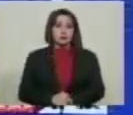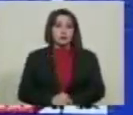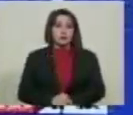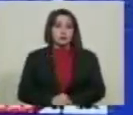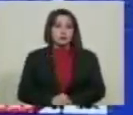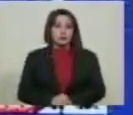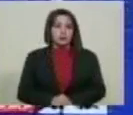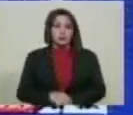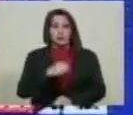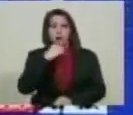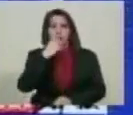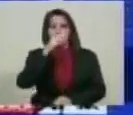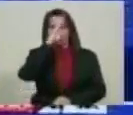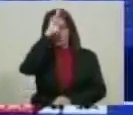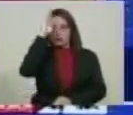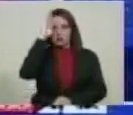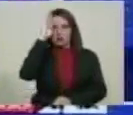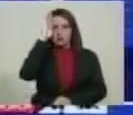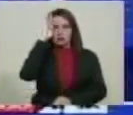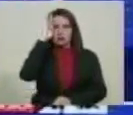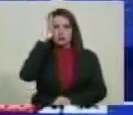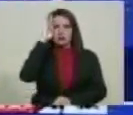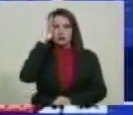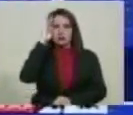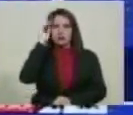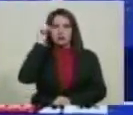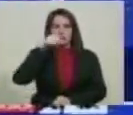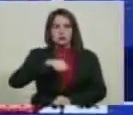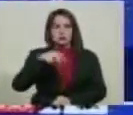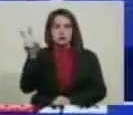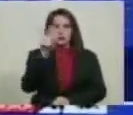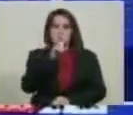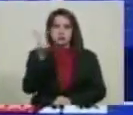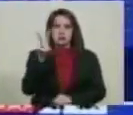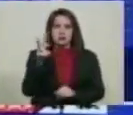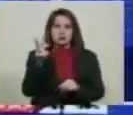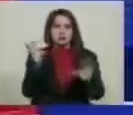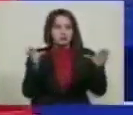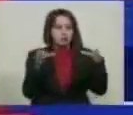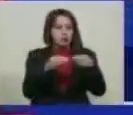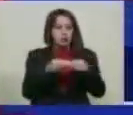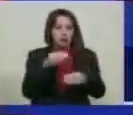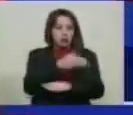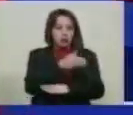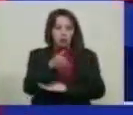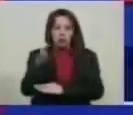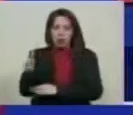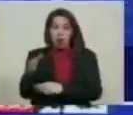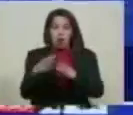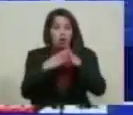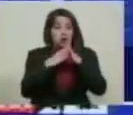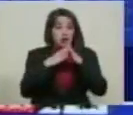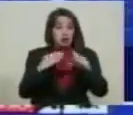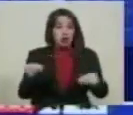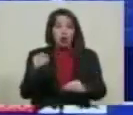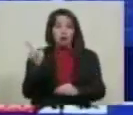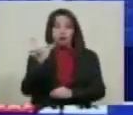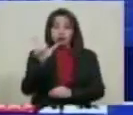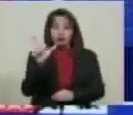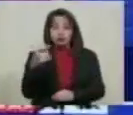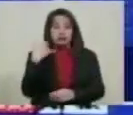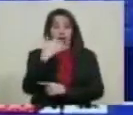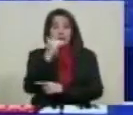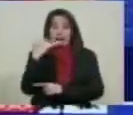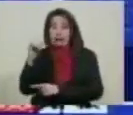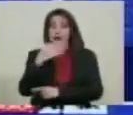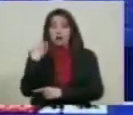Como dice Diosdado, no hay un rincón de este país donde no esté el Partido Socialista Unido de Venezuela, la juventud JPSUV,